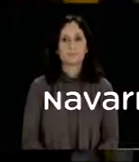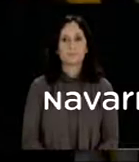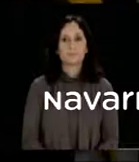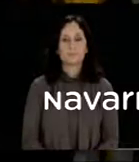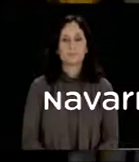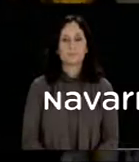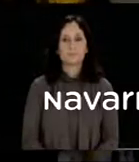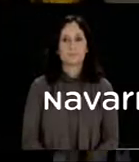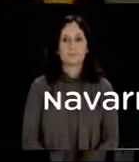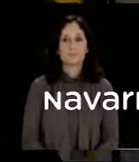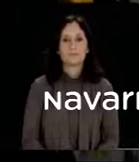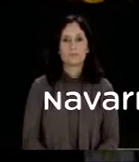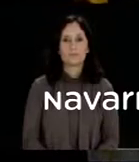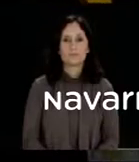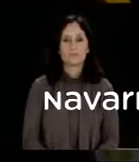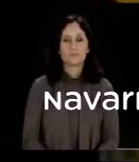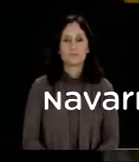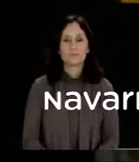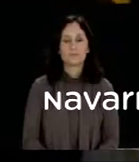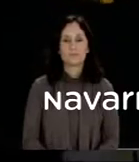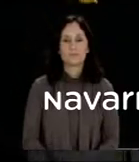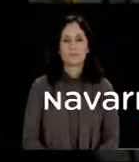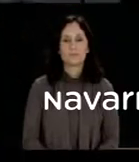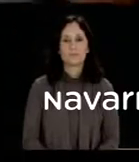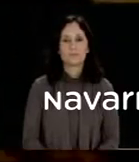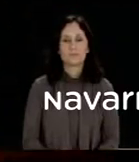Y el de tu boca.